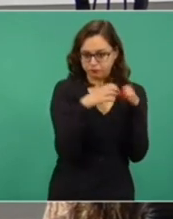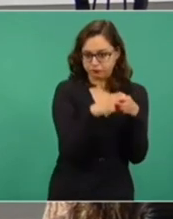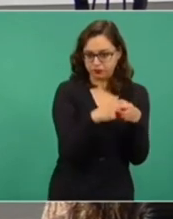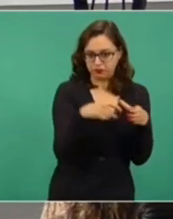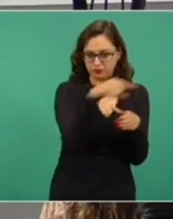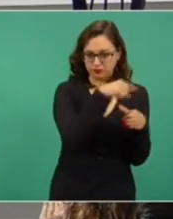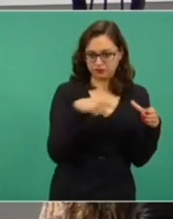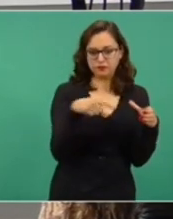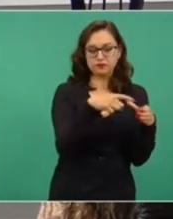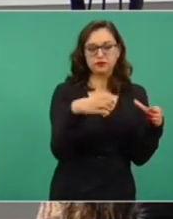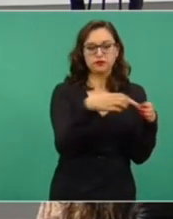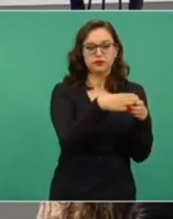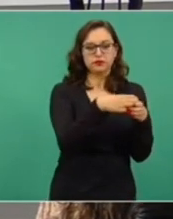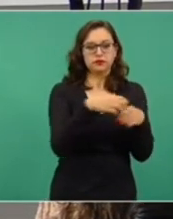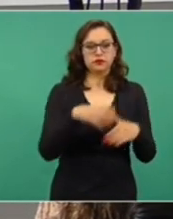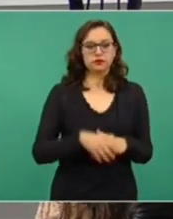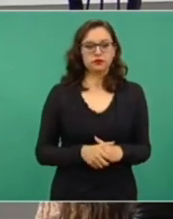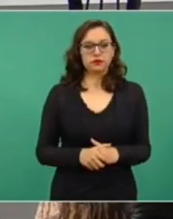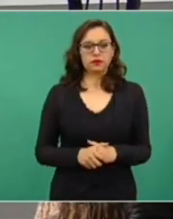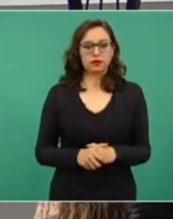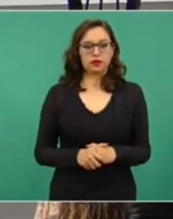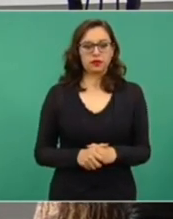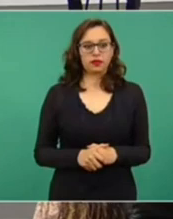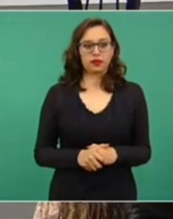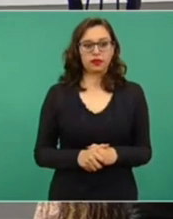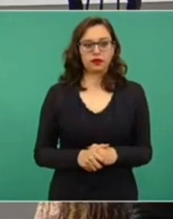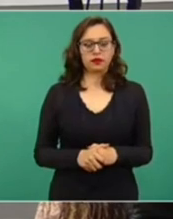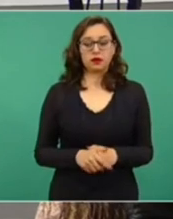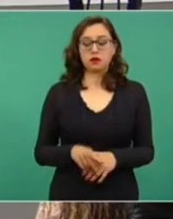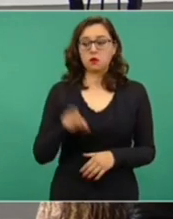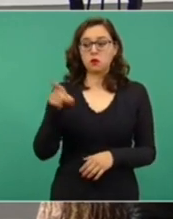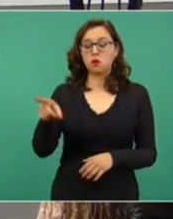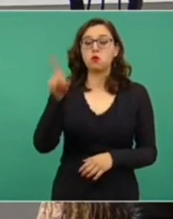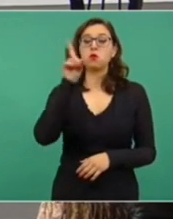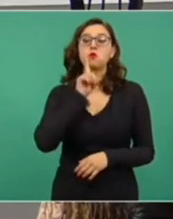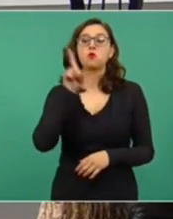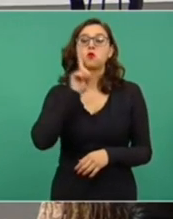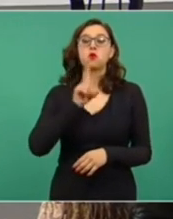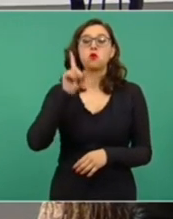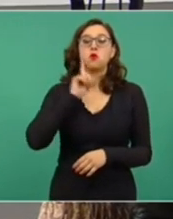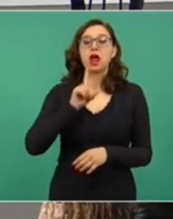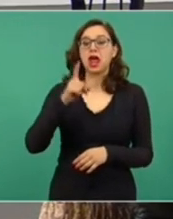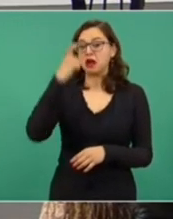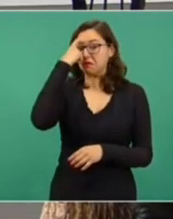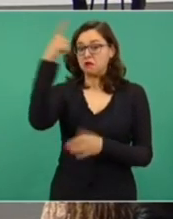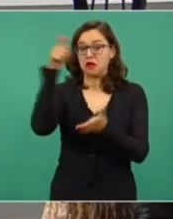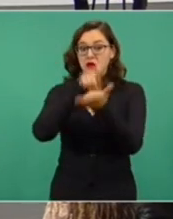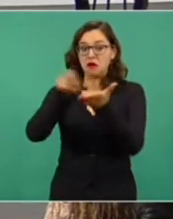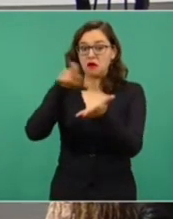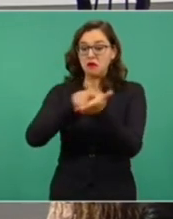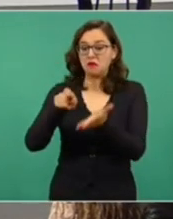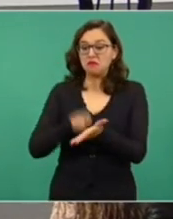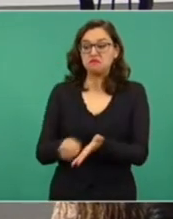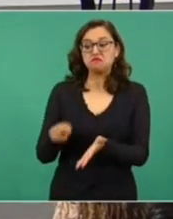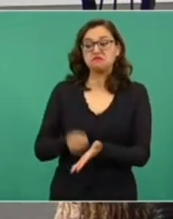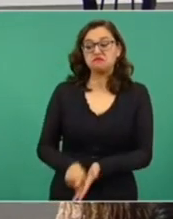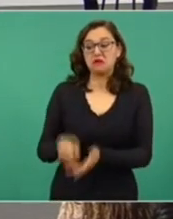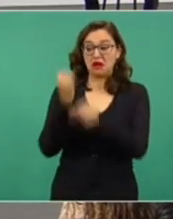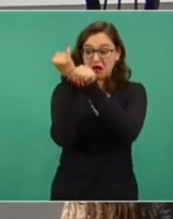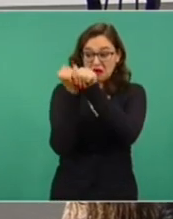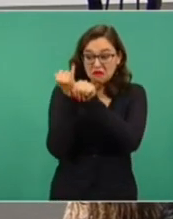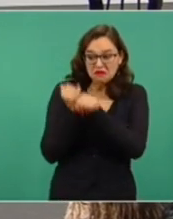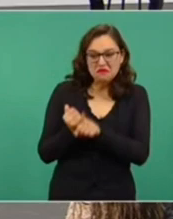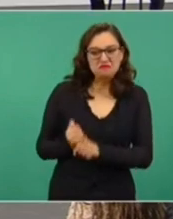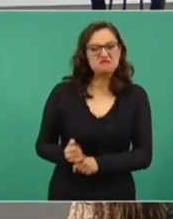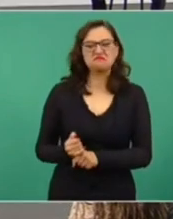comiencen con la puta, pseudo escritora, pseudo investigadora,